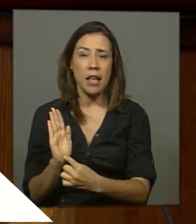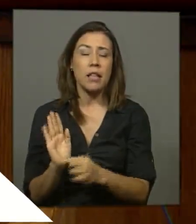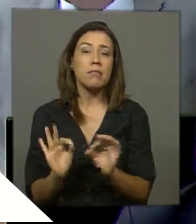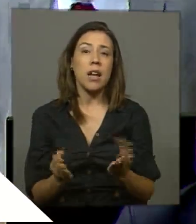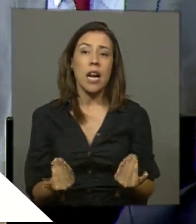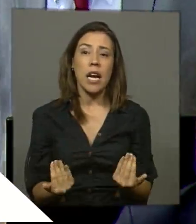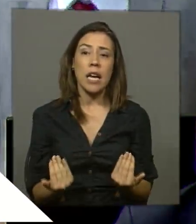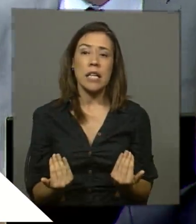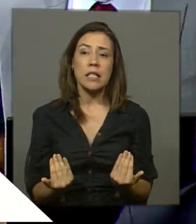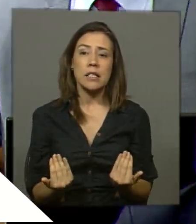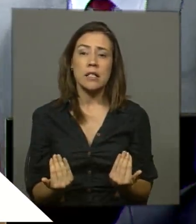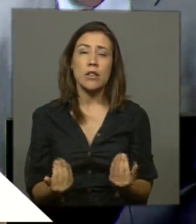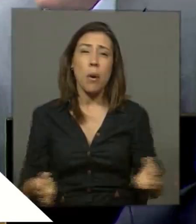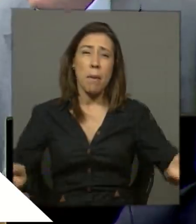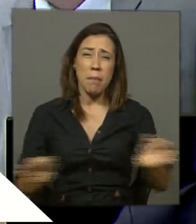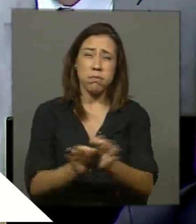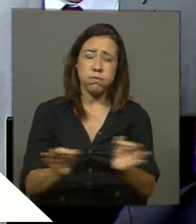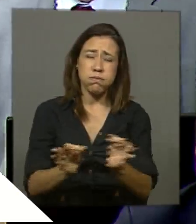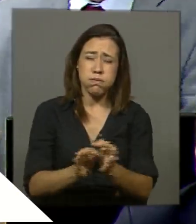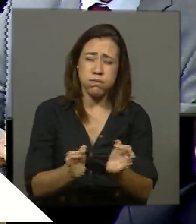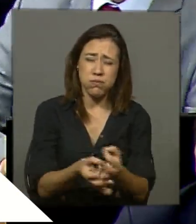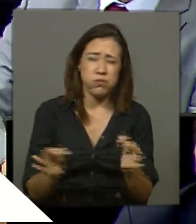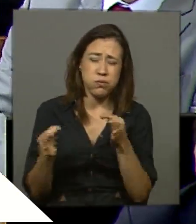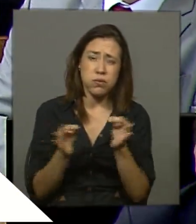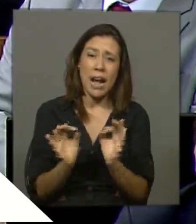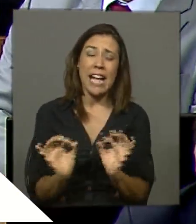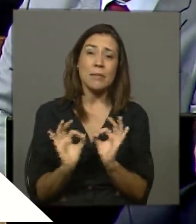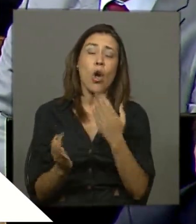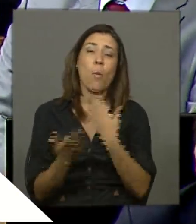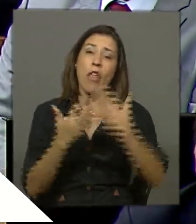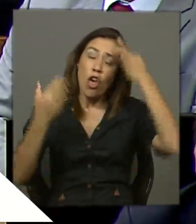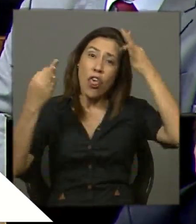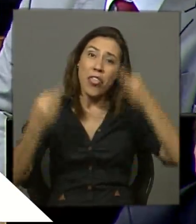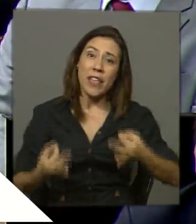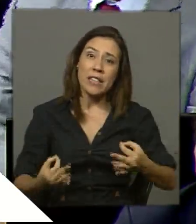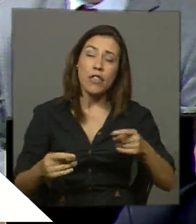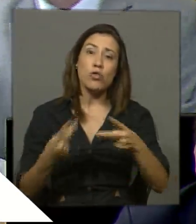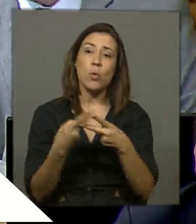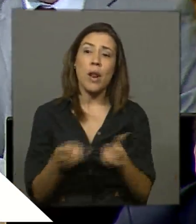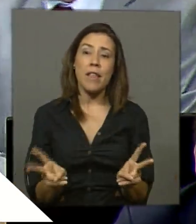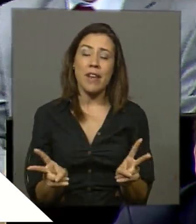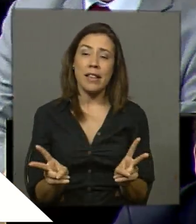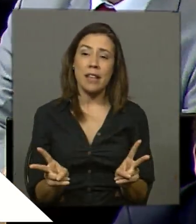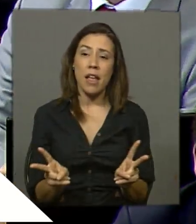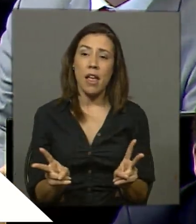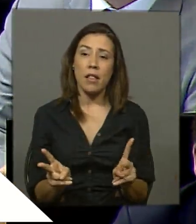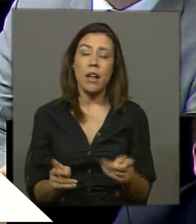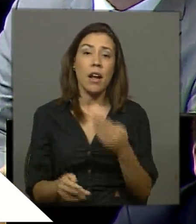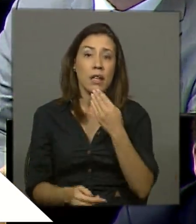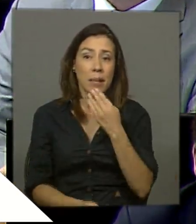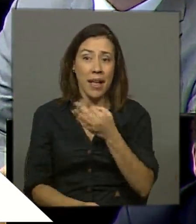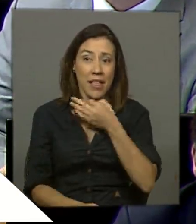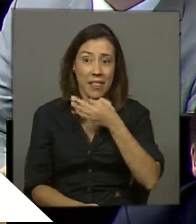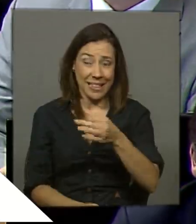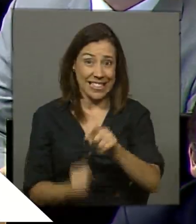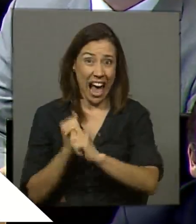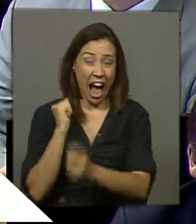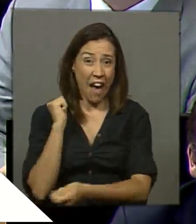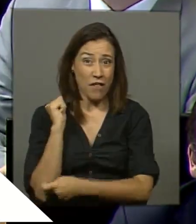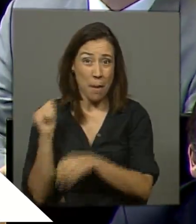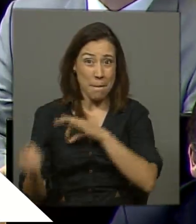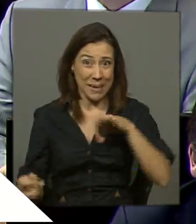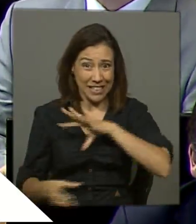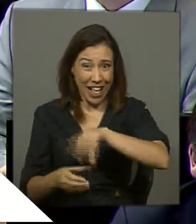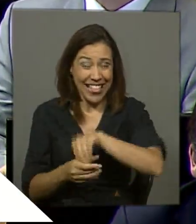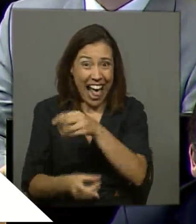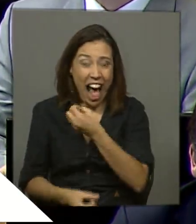necesario una fundamentación especial cuando se decide respecto de su libertad sino que además dice el abogado del Ministerio del